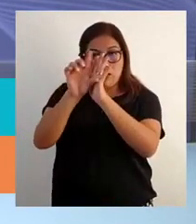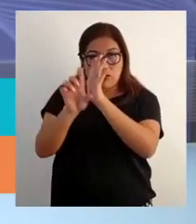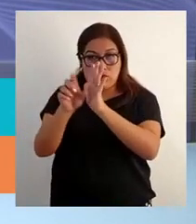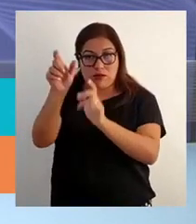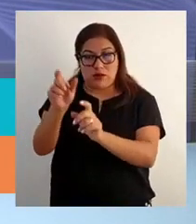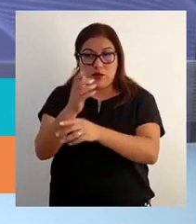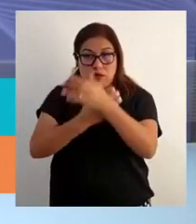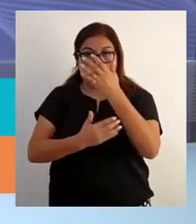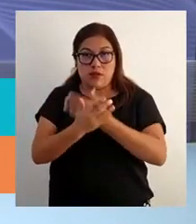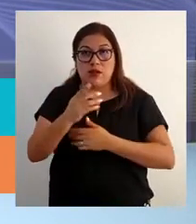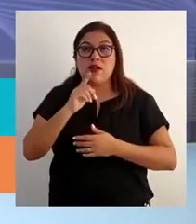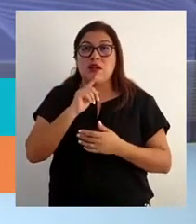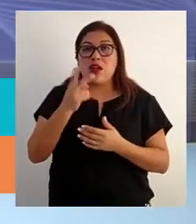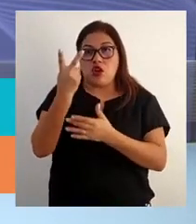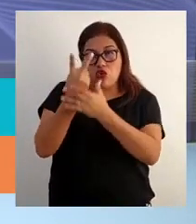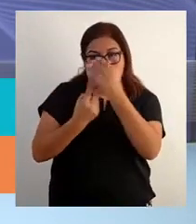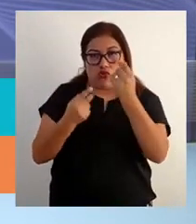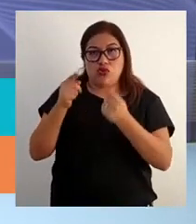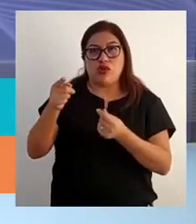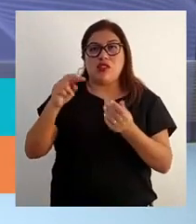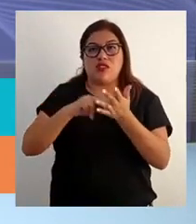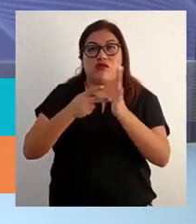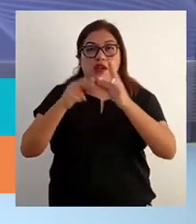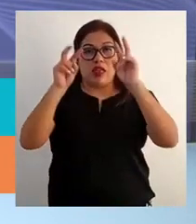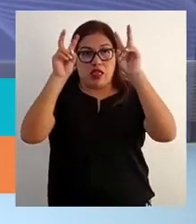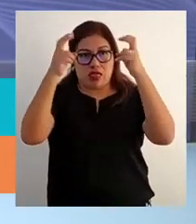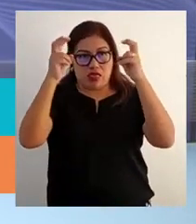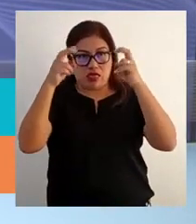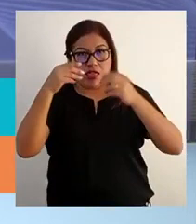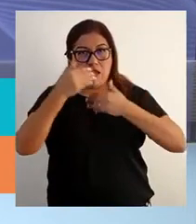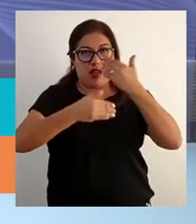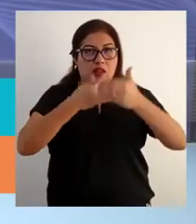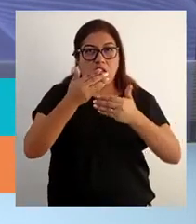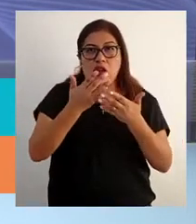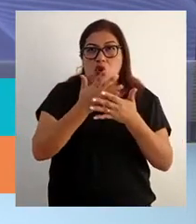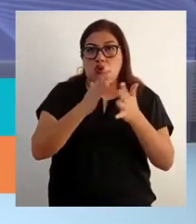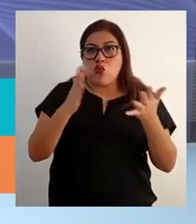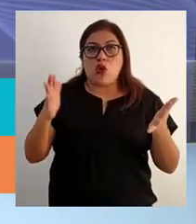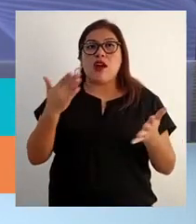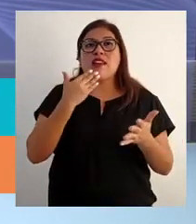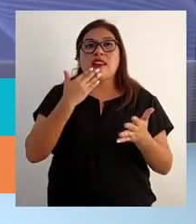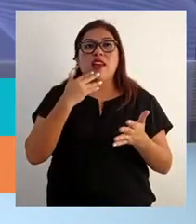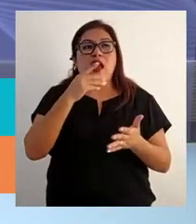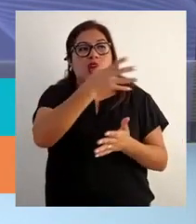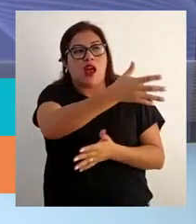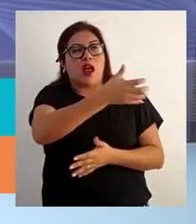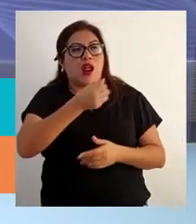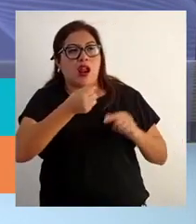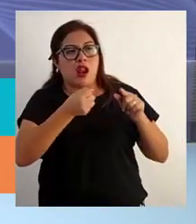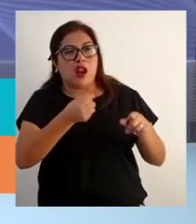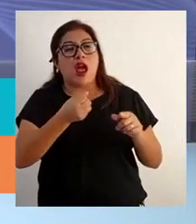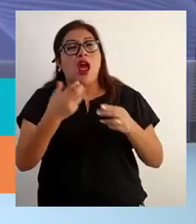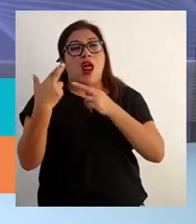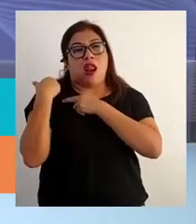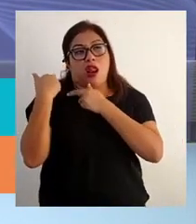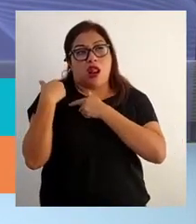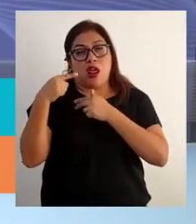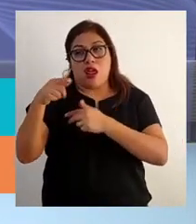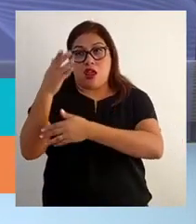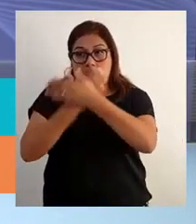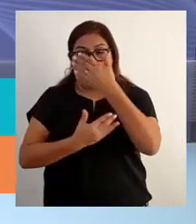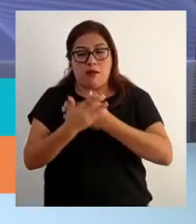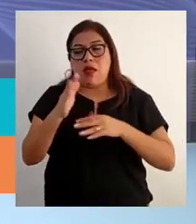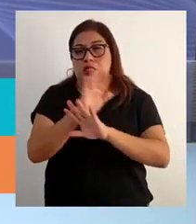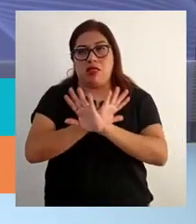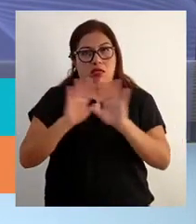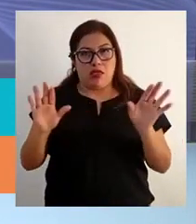tema de la capacidad civil ya se proscribió la interdicción, ya no hay más curadores, y dentro del modelo social